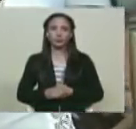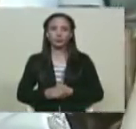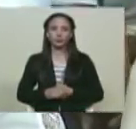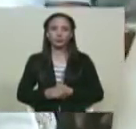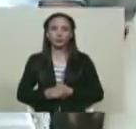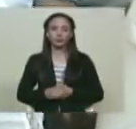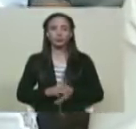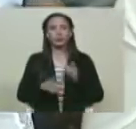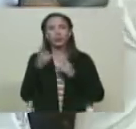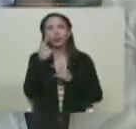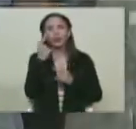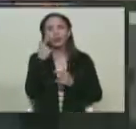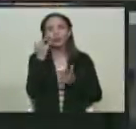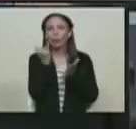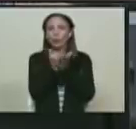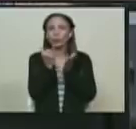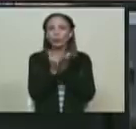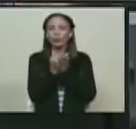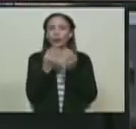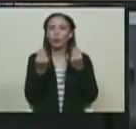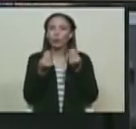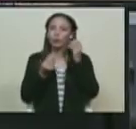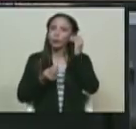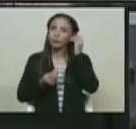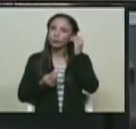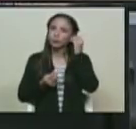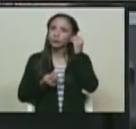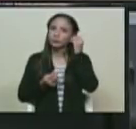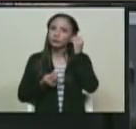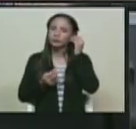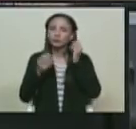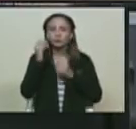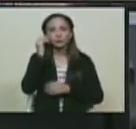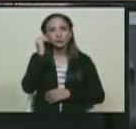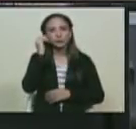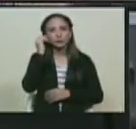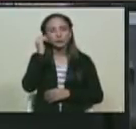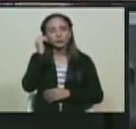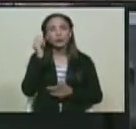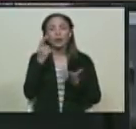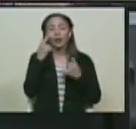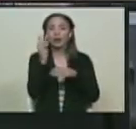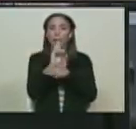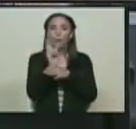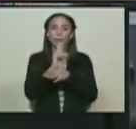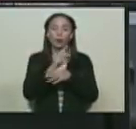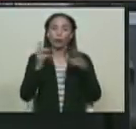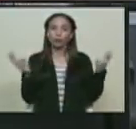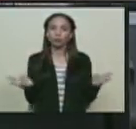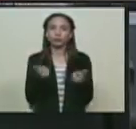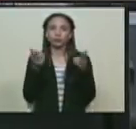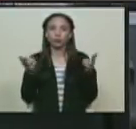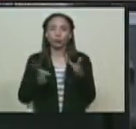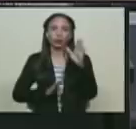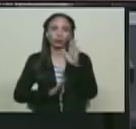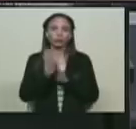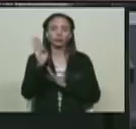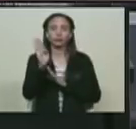Hay que ver la velocidad con que nacen y se desarrollan las